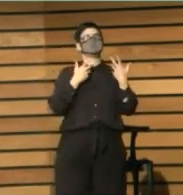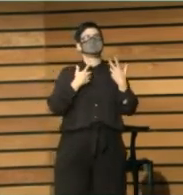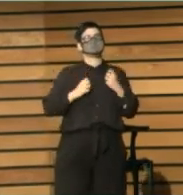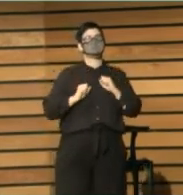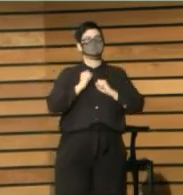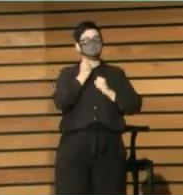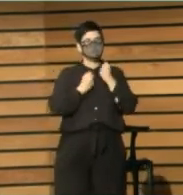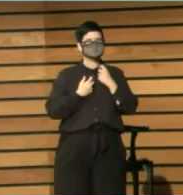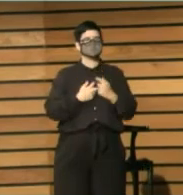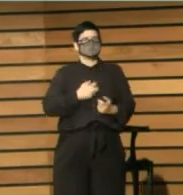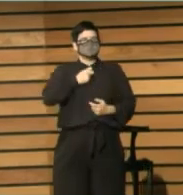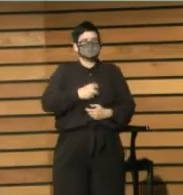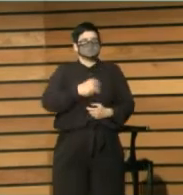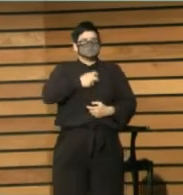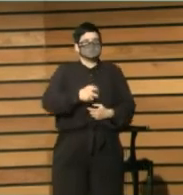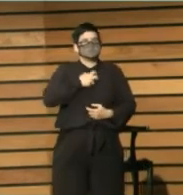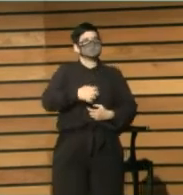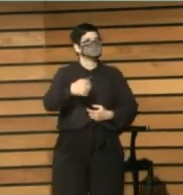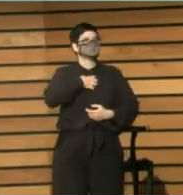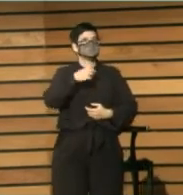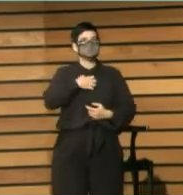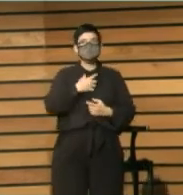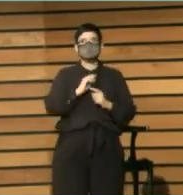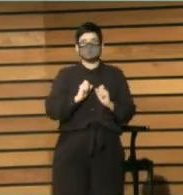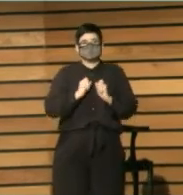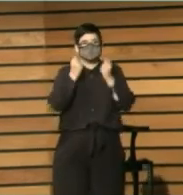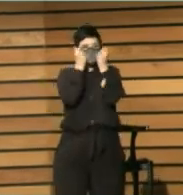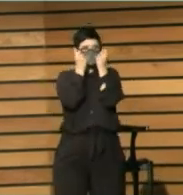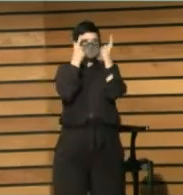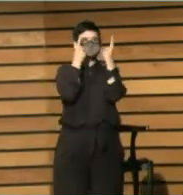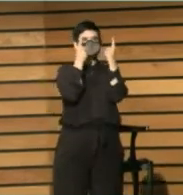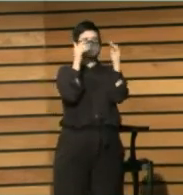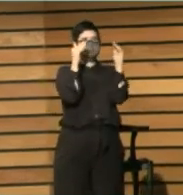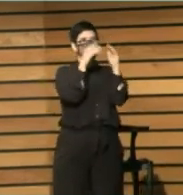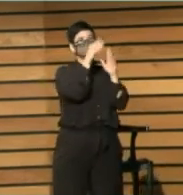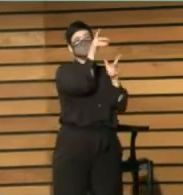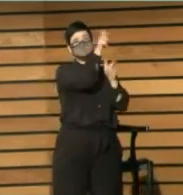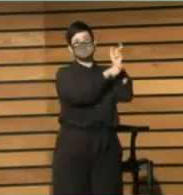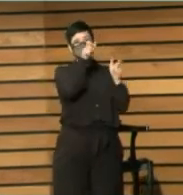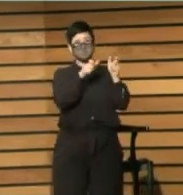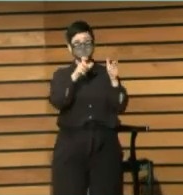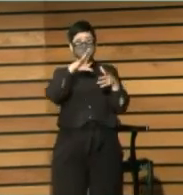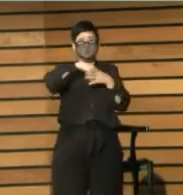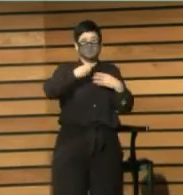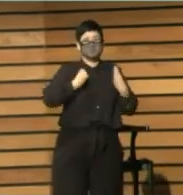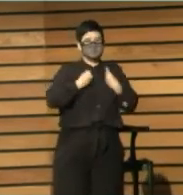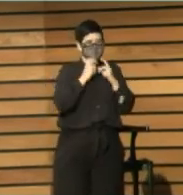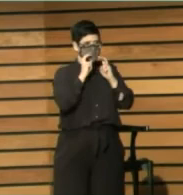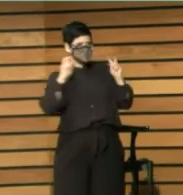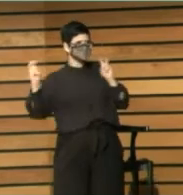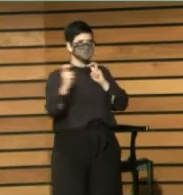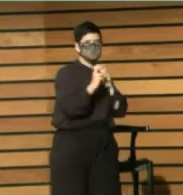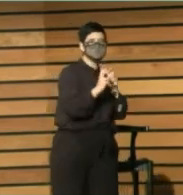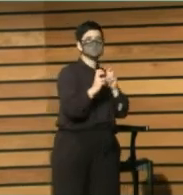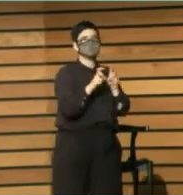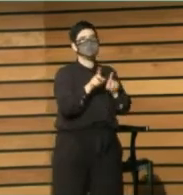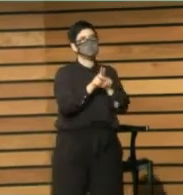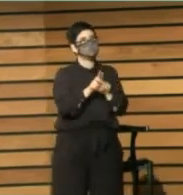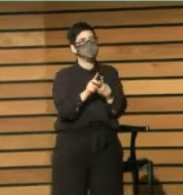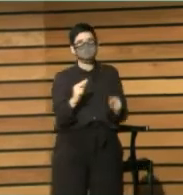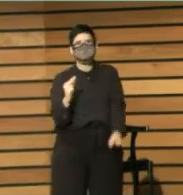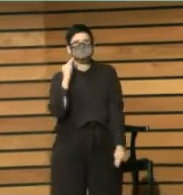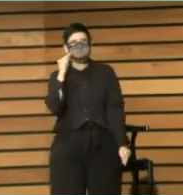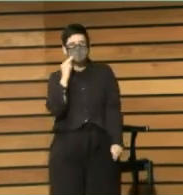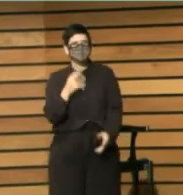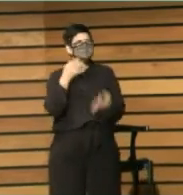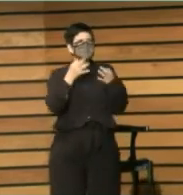casa y a gran parte del vecindario. Esa visita tan indeseada del miedo siempre venía de noche, pero